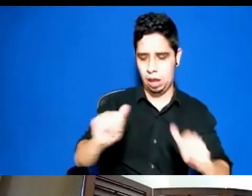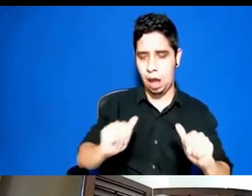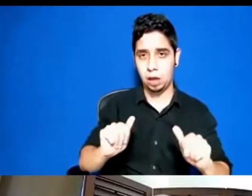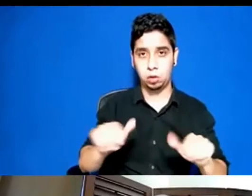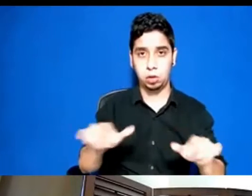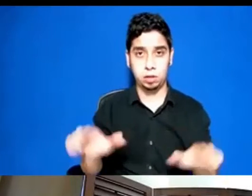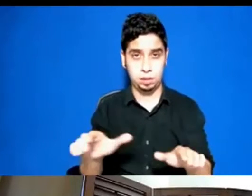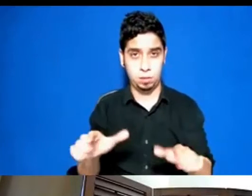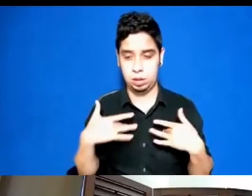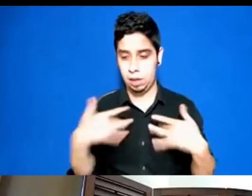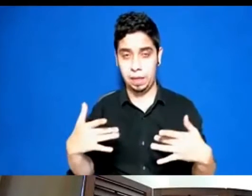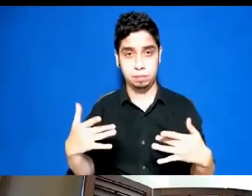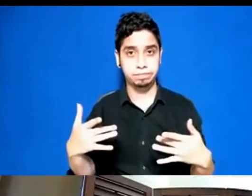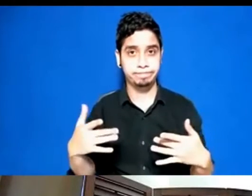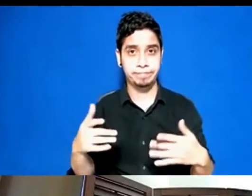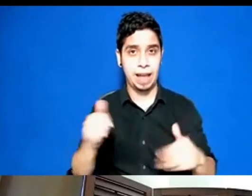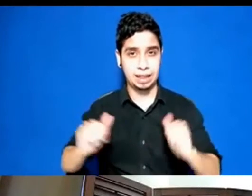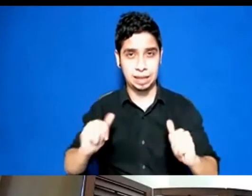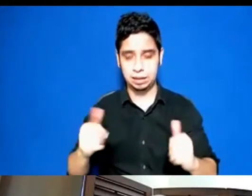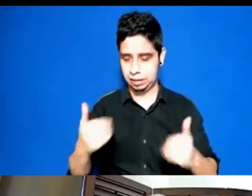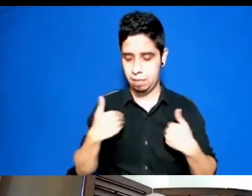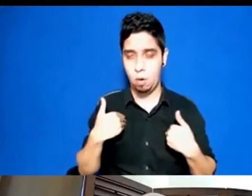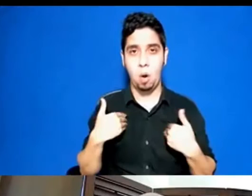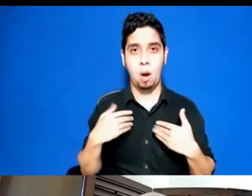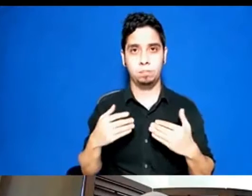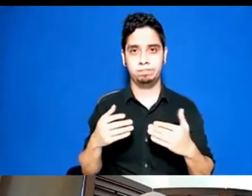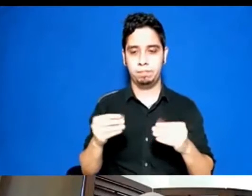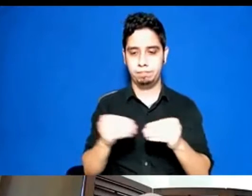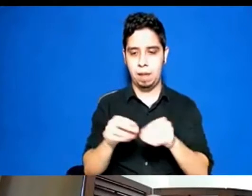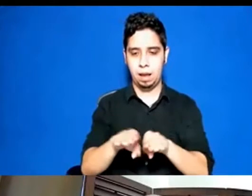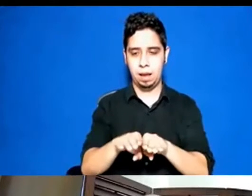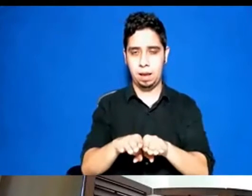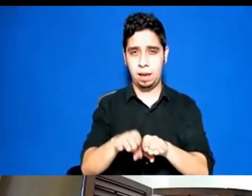artísticas, pues tenemos una nueva apertura, pero nos